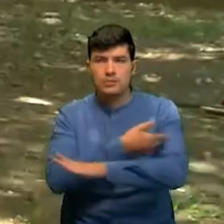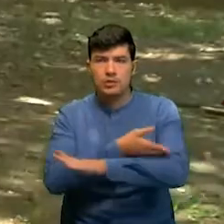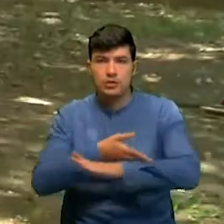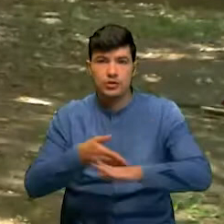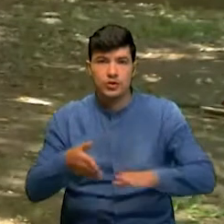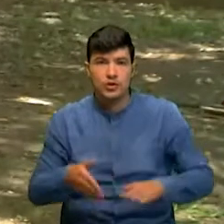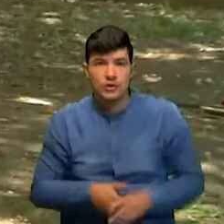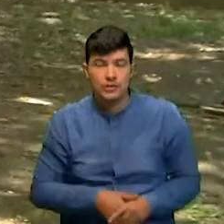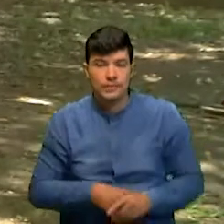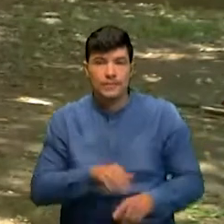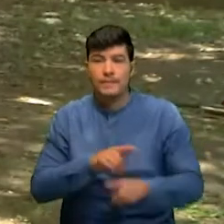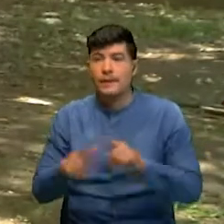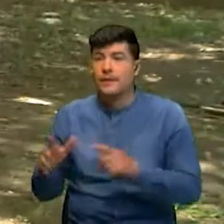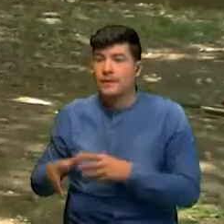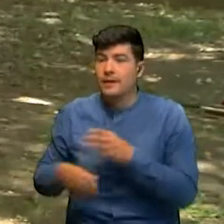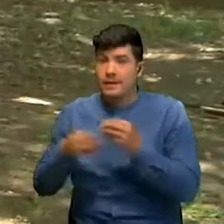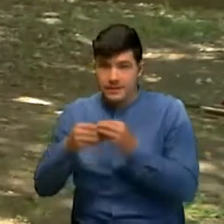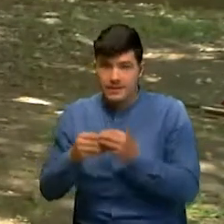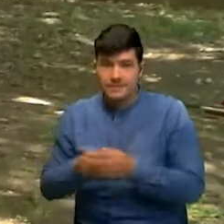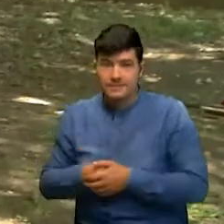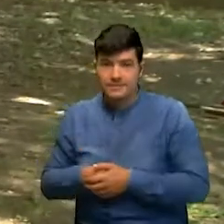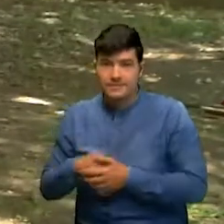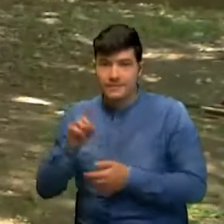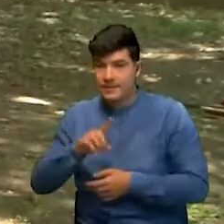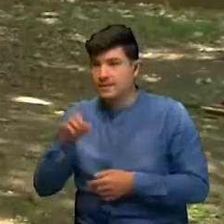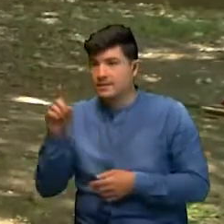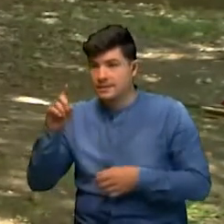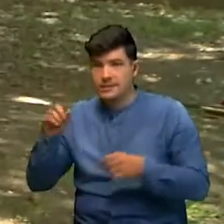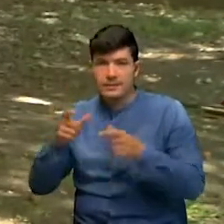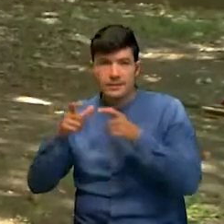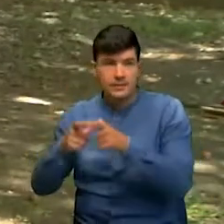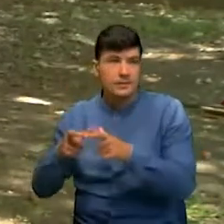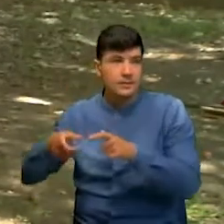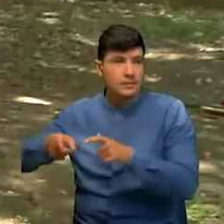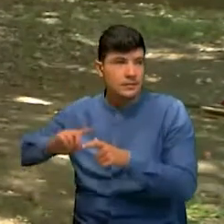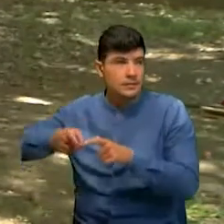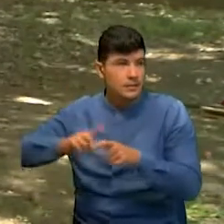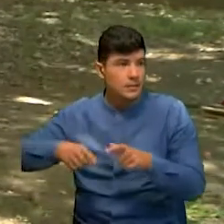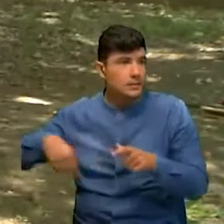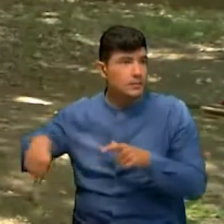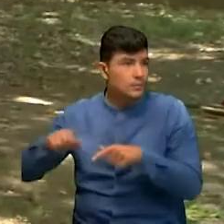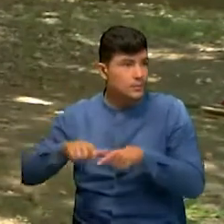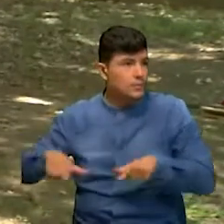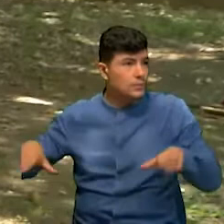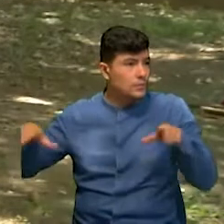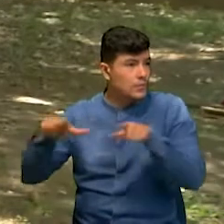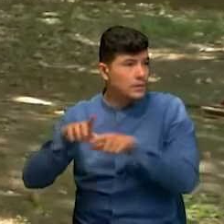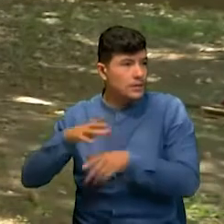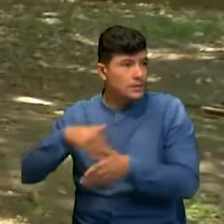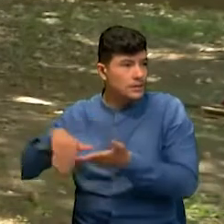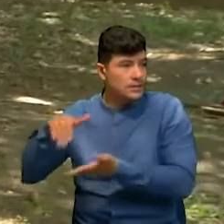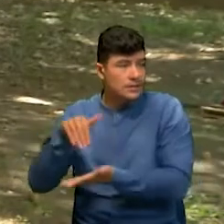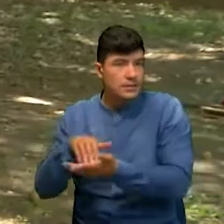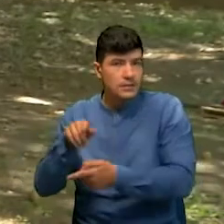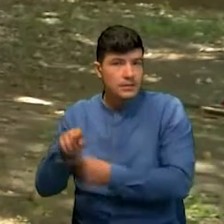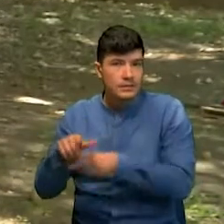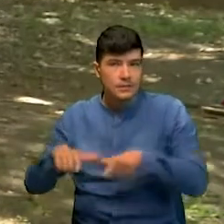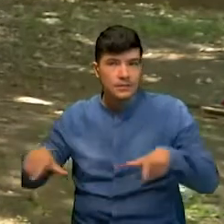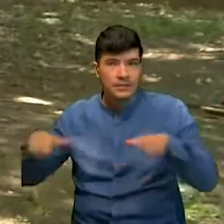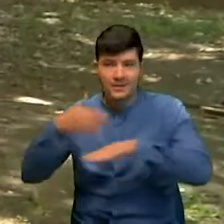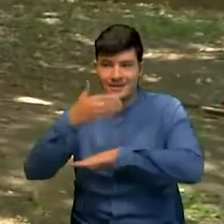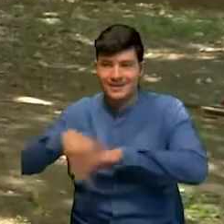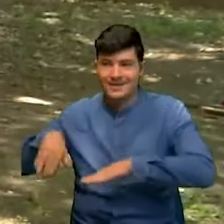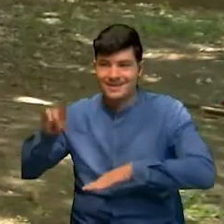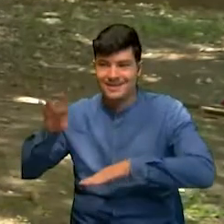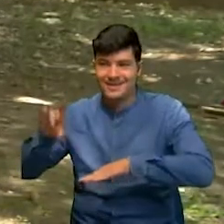pero hay más se colocaron 16 contadores a los locales ubicados en el intercambiador de la carrera 15